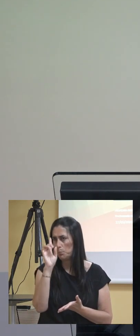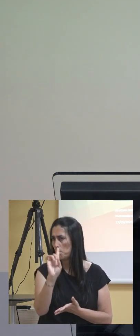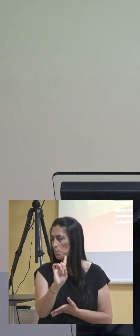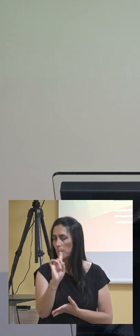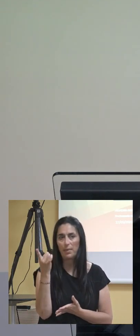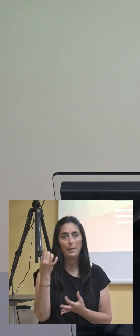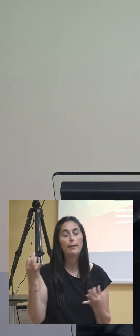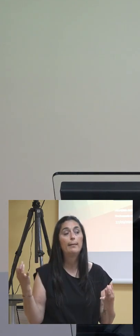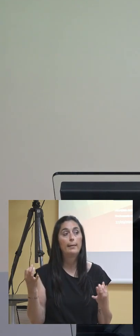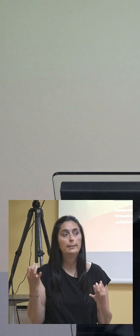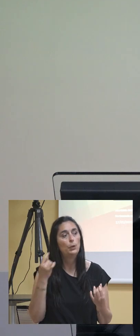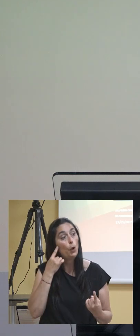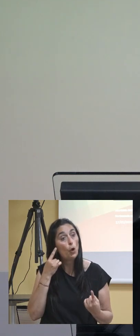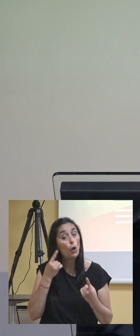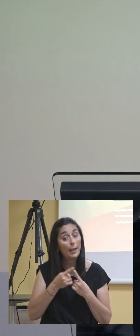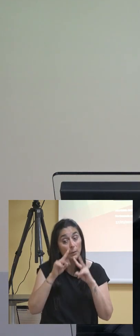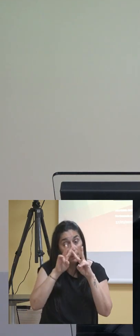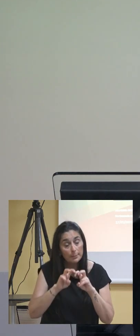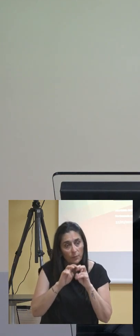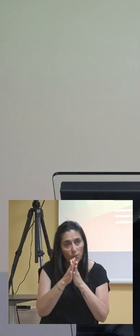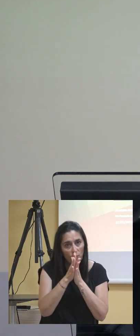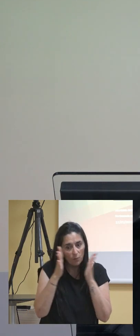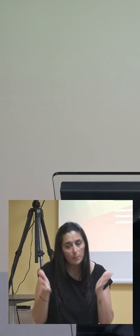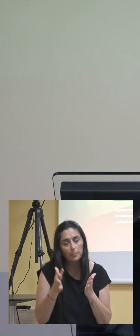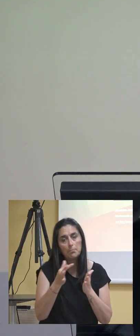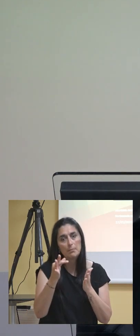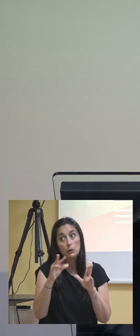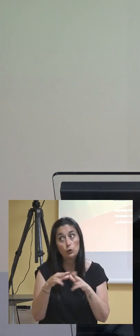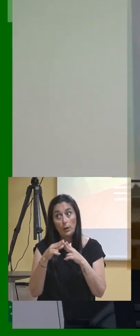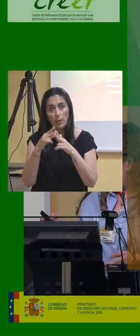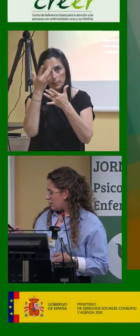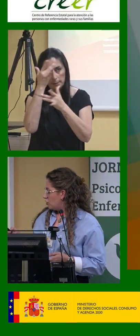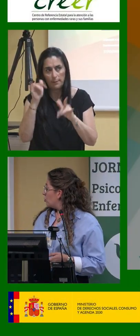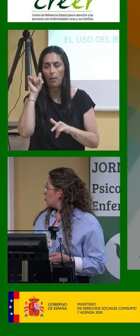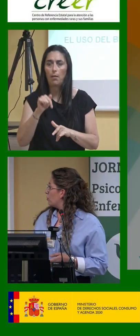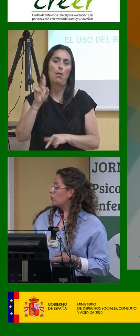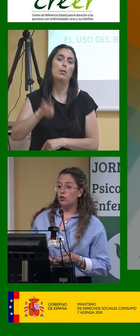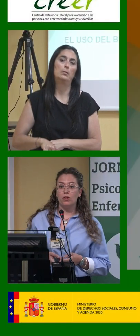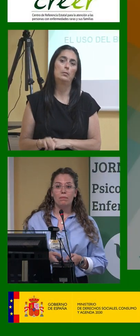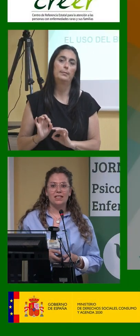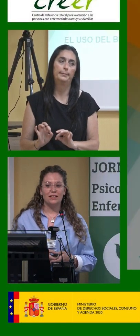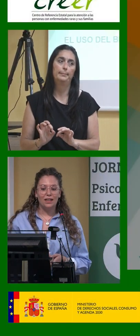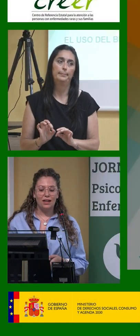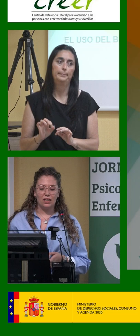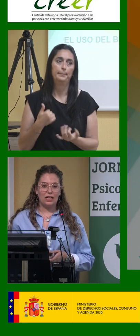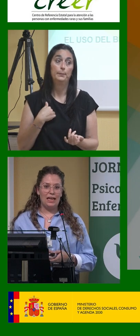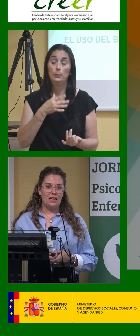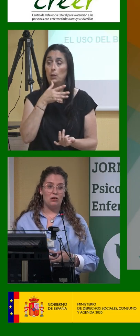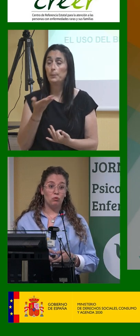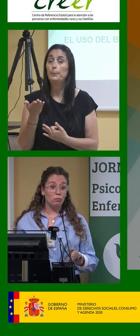motor para fomentar la investigación y la sensibilización social. Yo os voy a